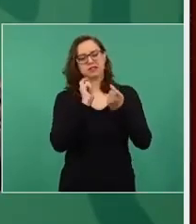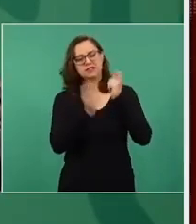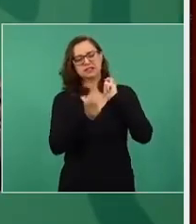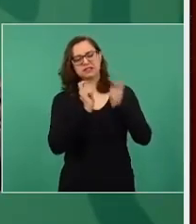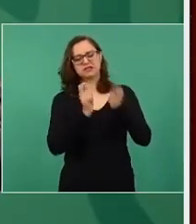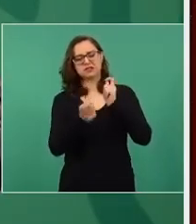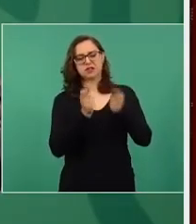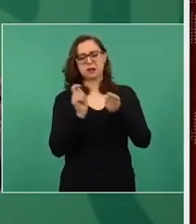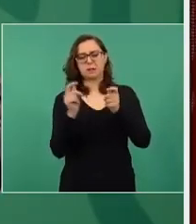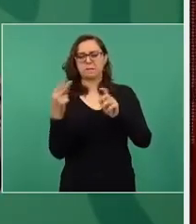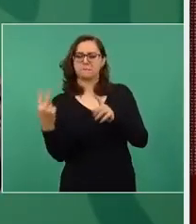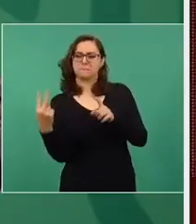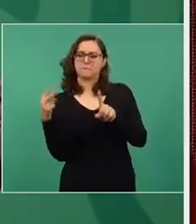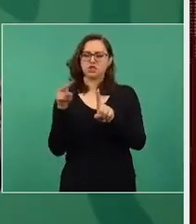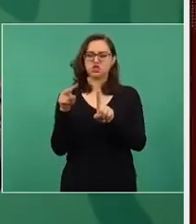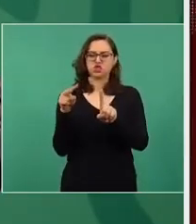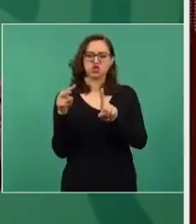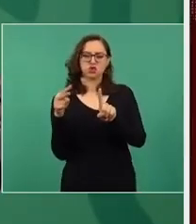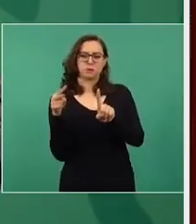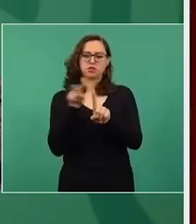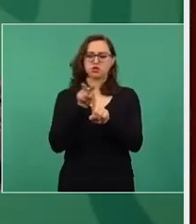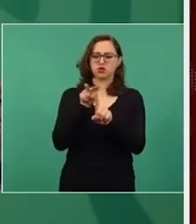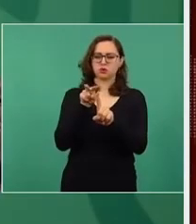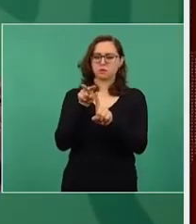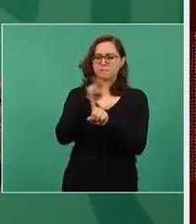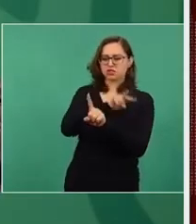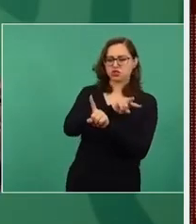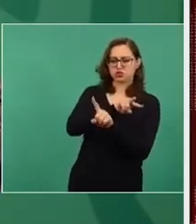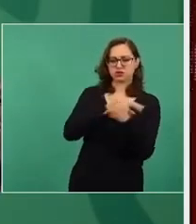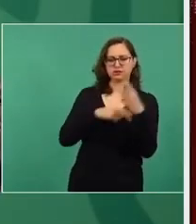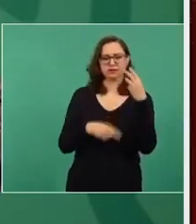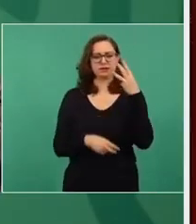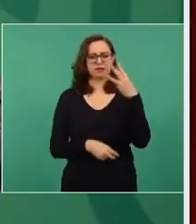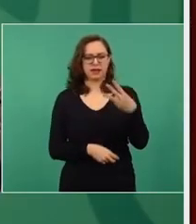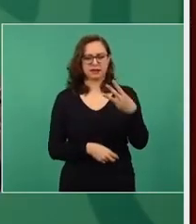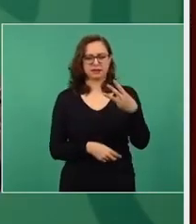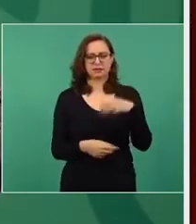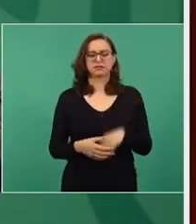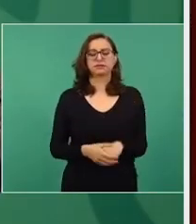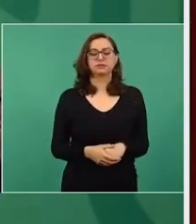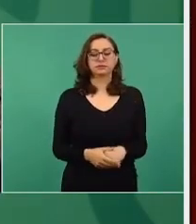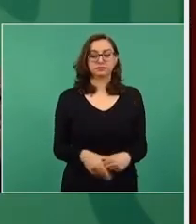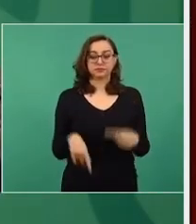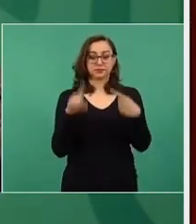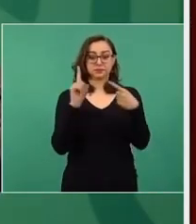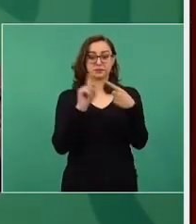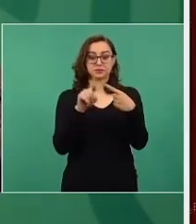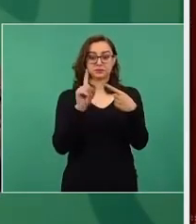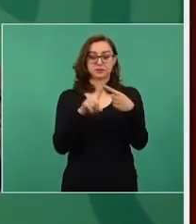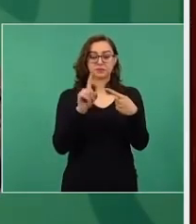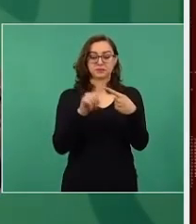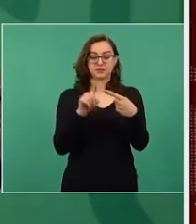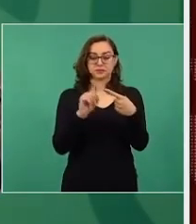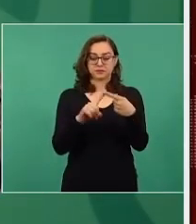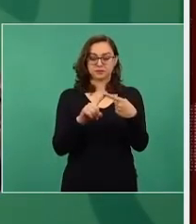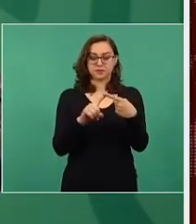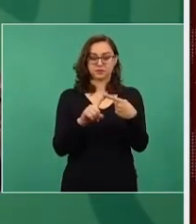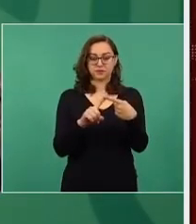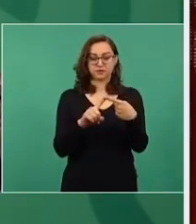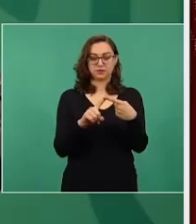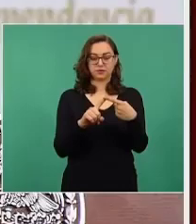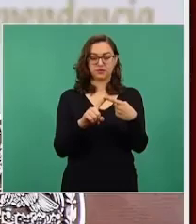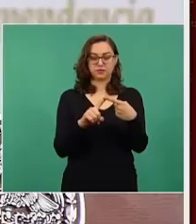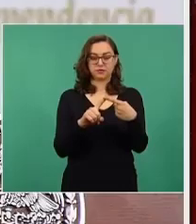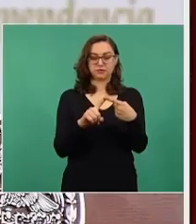desfiguraron las palabras del presidente sobre la unam pero con ello también le dieron la razón hay líderes neoliberales